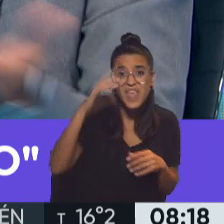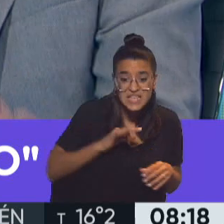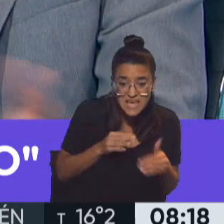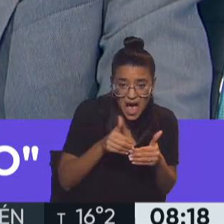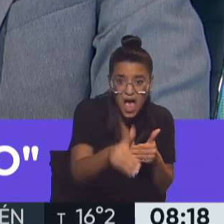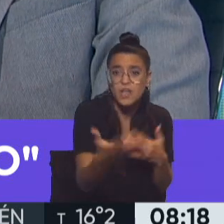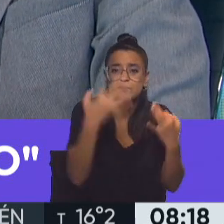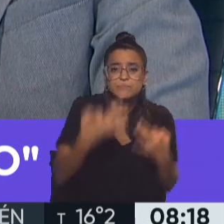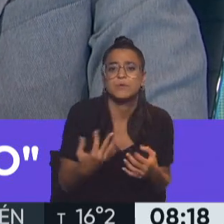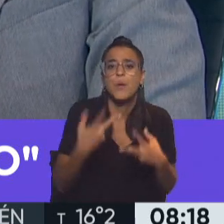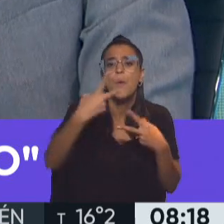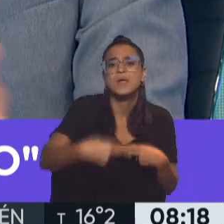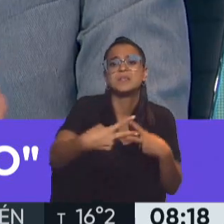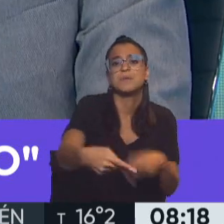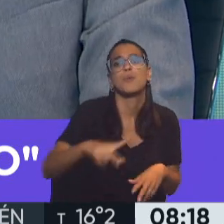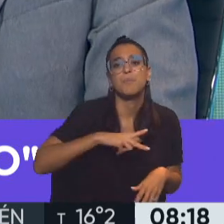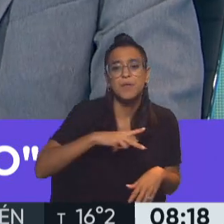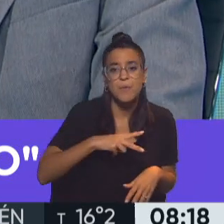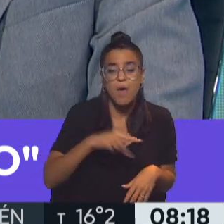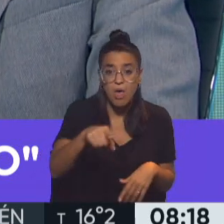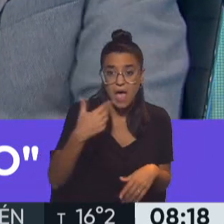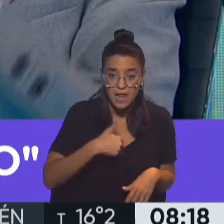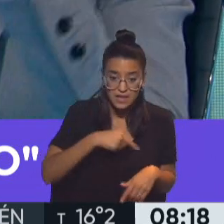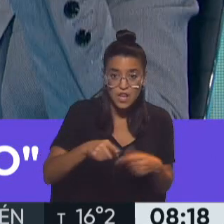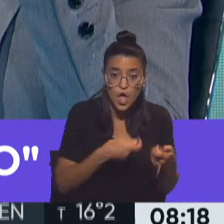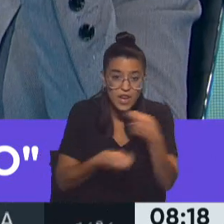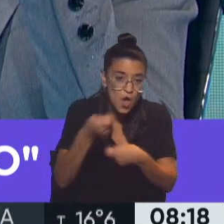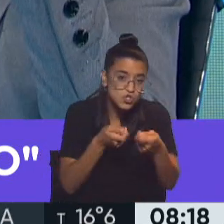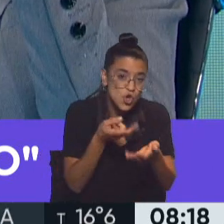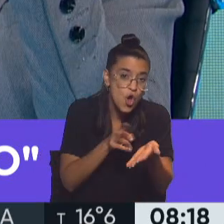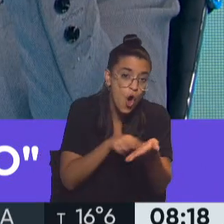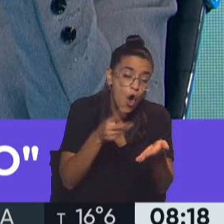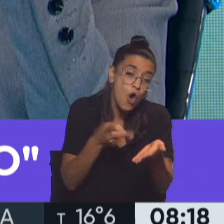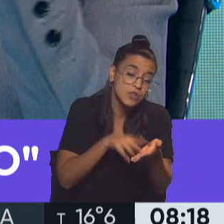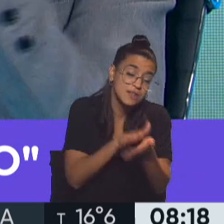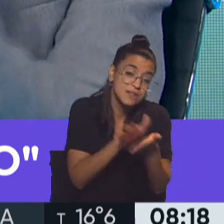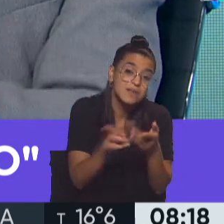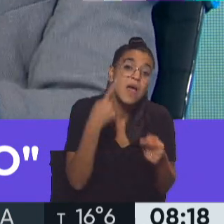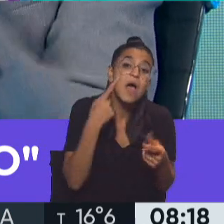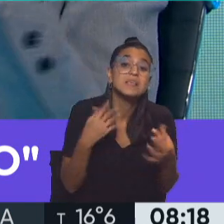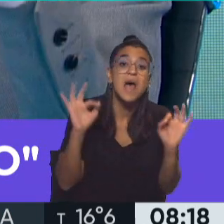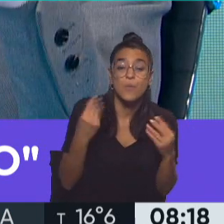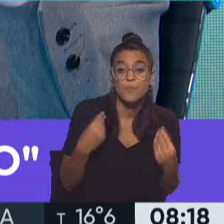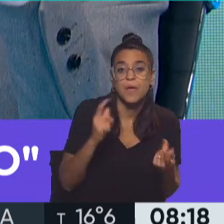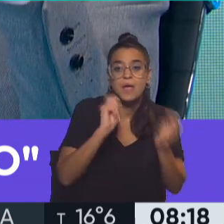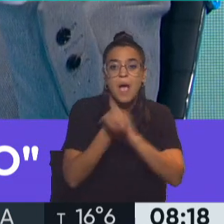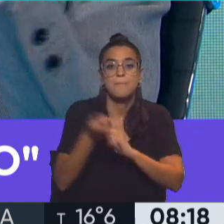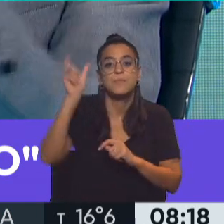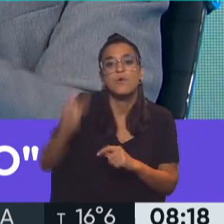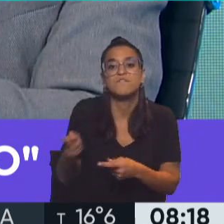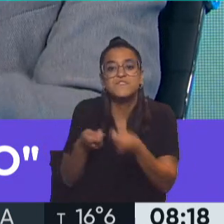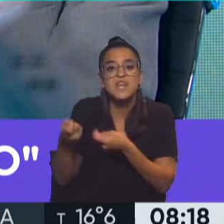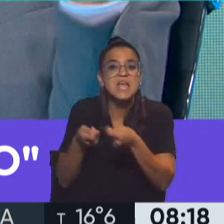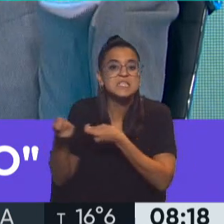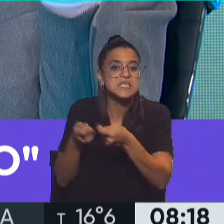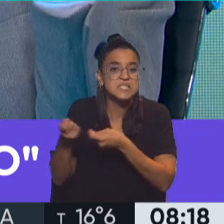básicamente empalma con los vencimientos de los privados y la Argentina va camino a una renegociación, salvo que cambies el financista. Entonces,